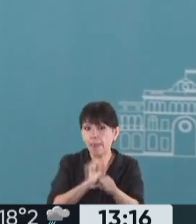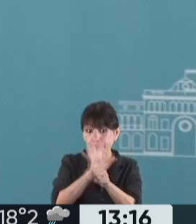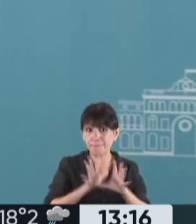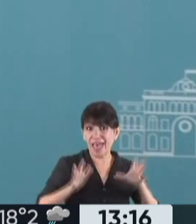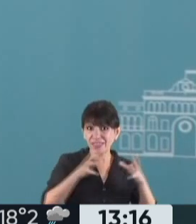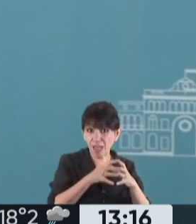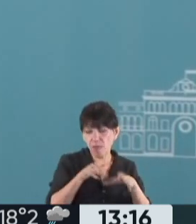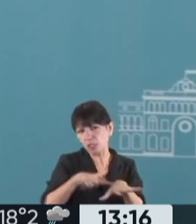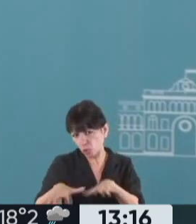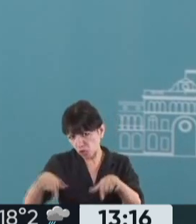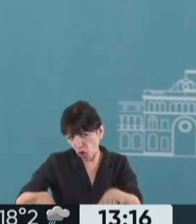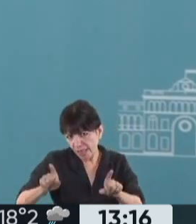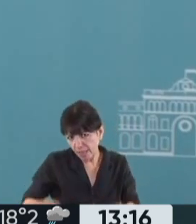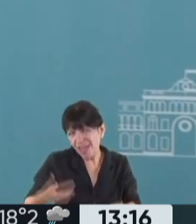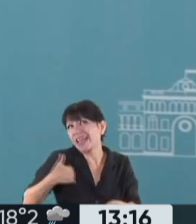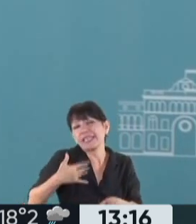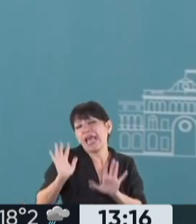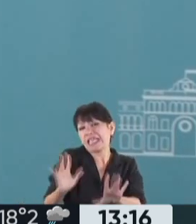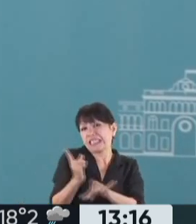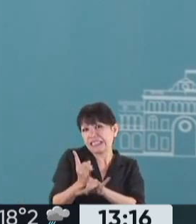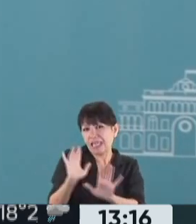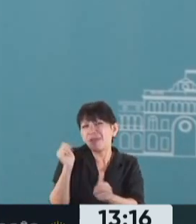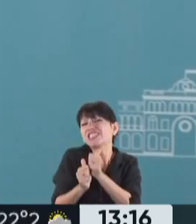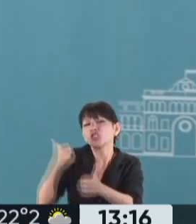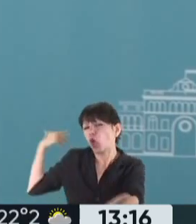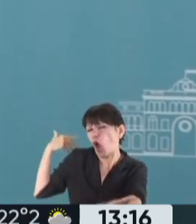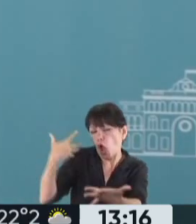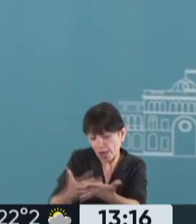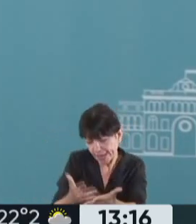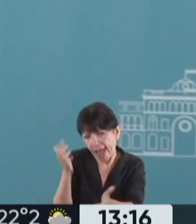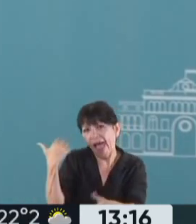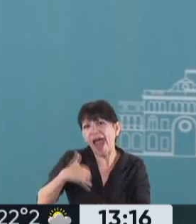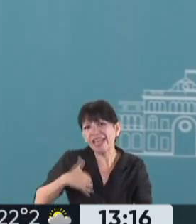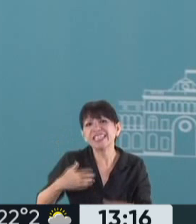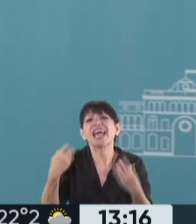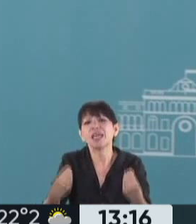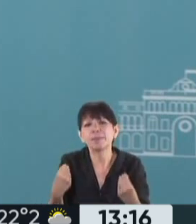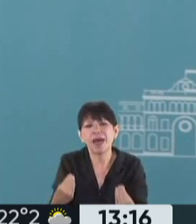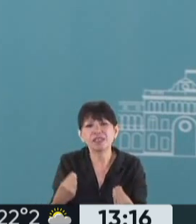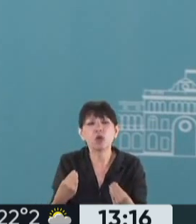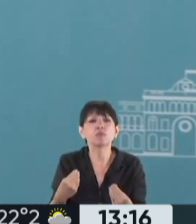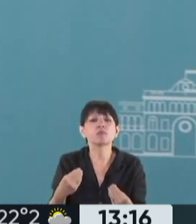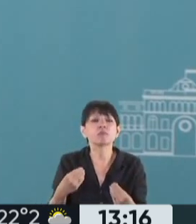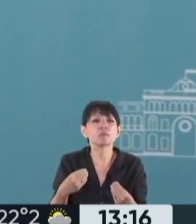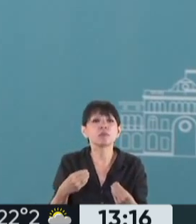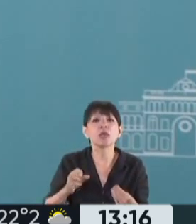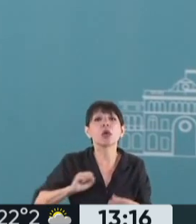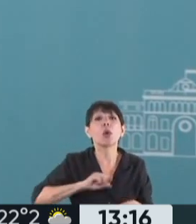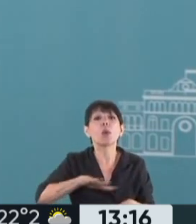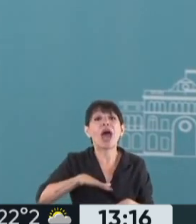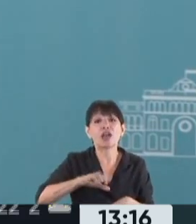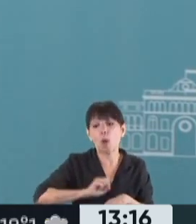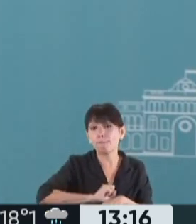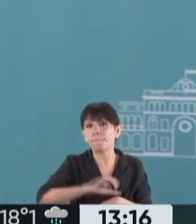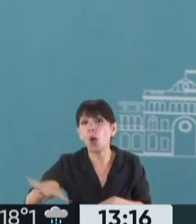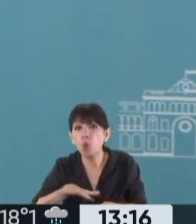como siempre en la Argentina, la verdad que históricamente en la Argentina el trabajo de las comunidades en los barrios populares, de